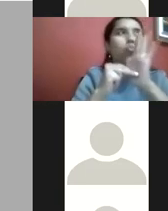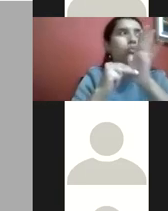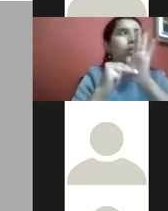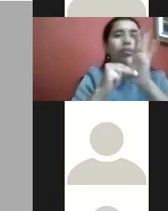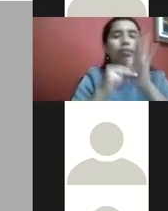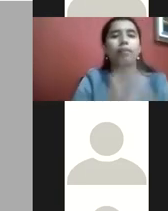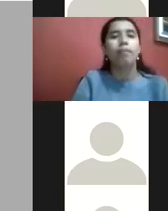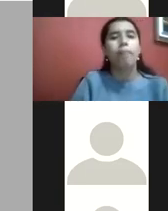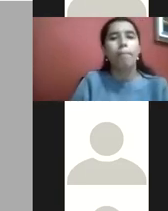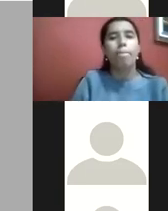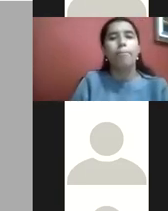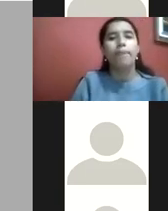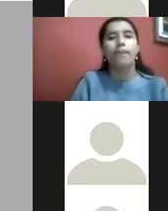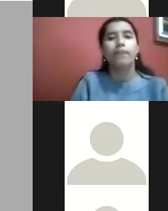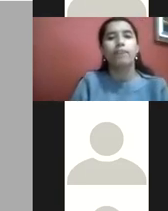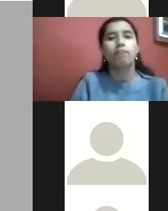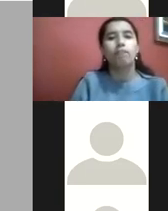Ok.